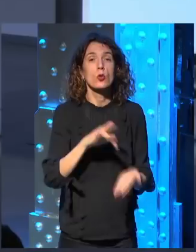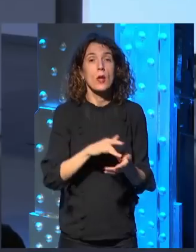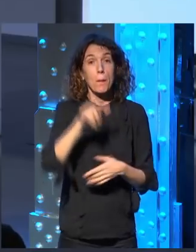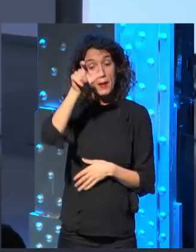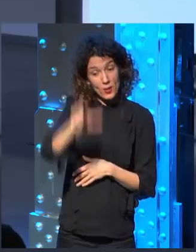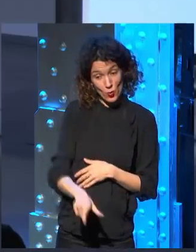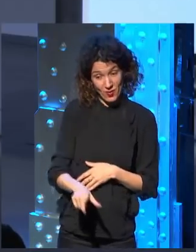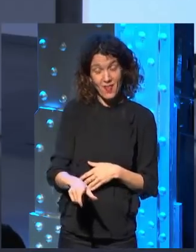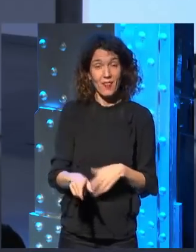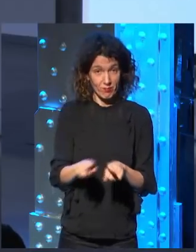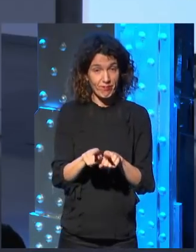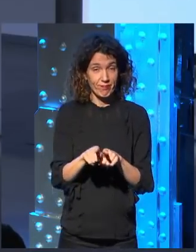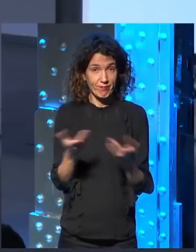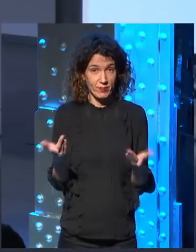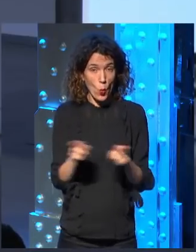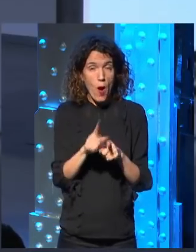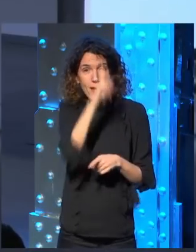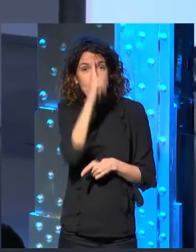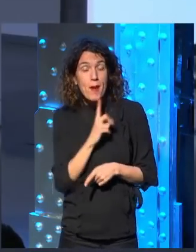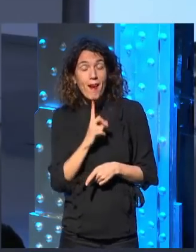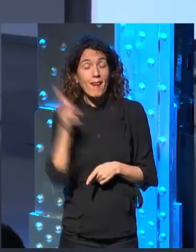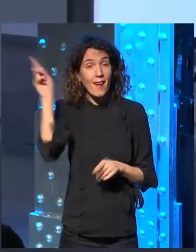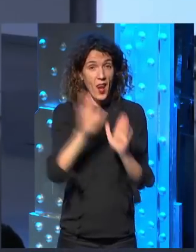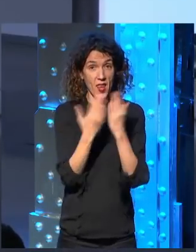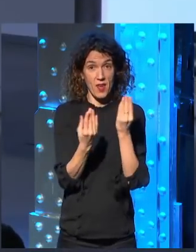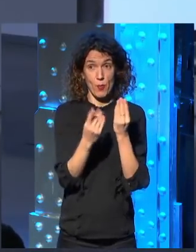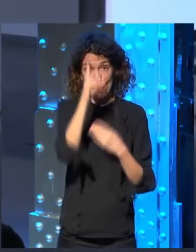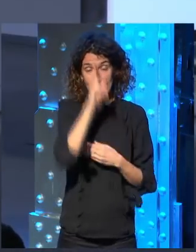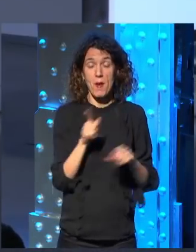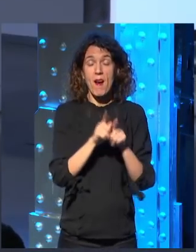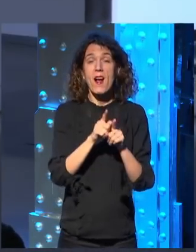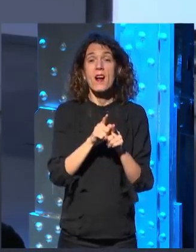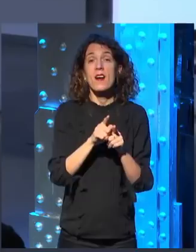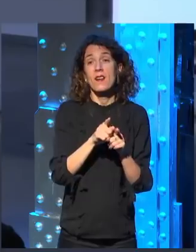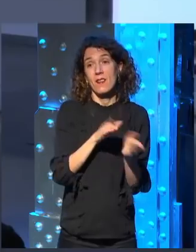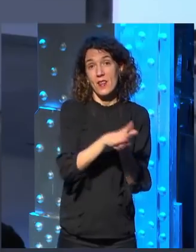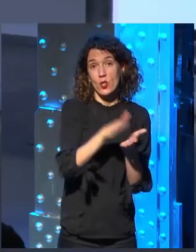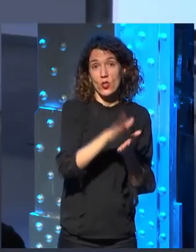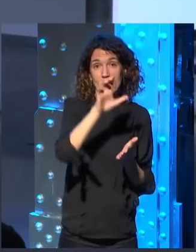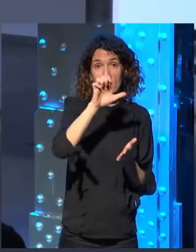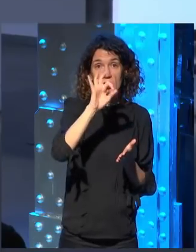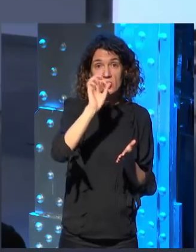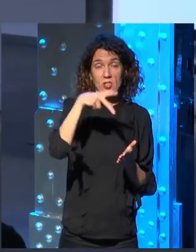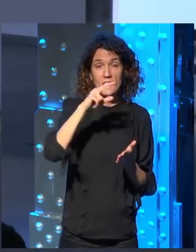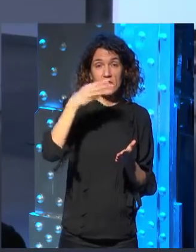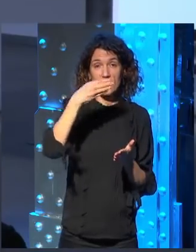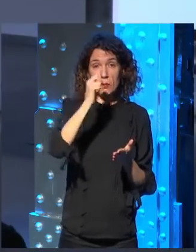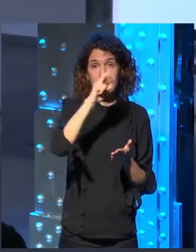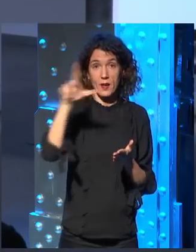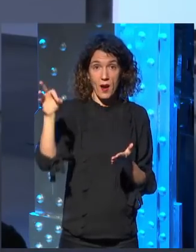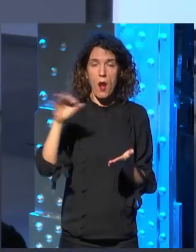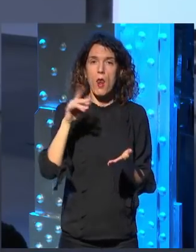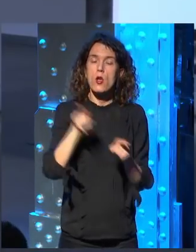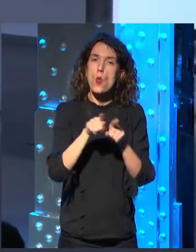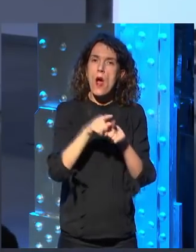la persona que ha dado cuerpo y vida a la imagen que veis del libro, que no es la habitual de Seix Barral, pero es una imagen tanto dentro como fuera que